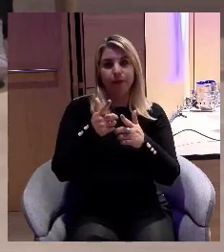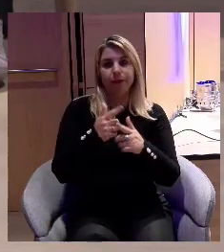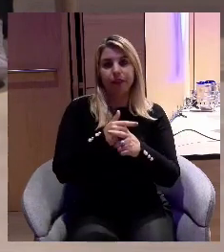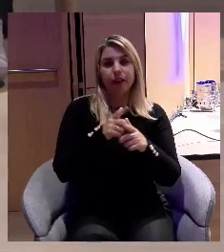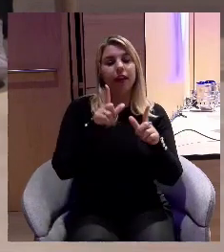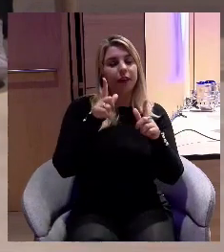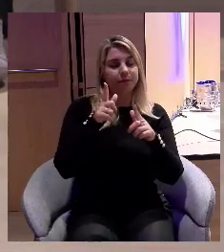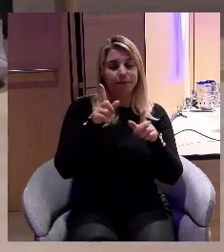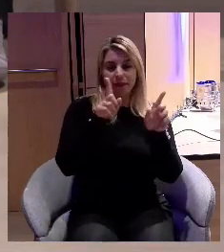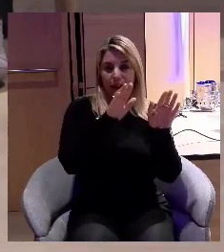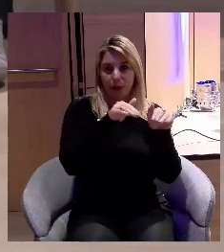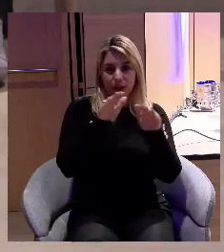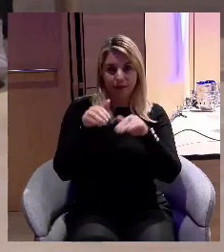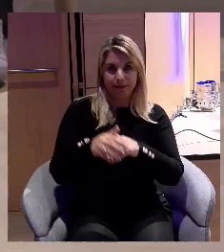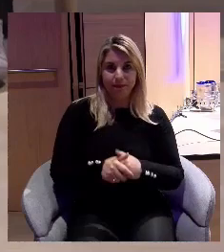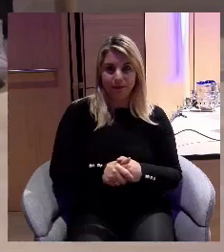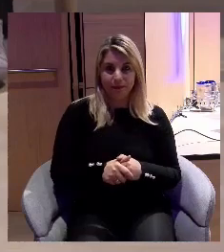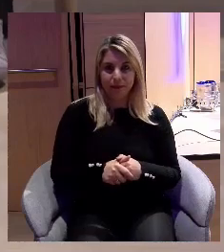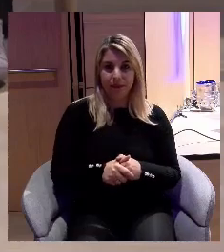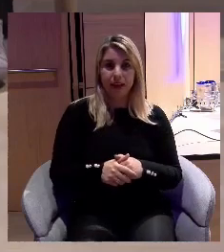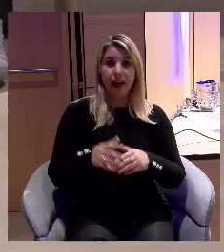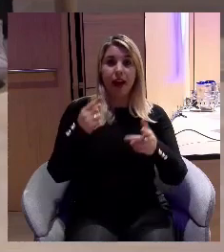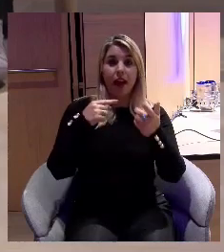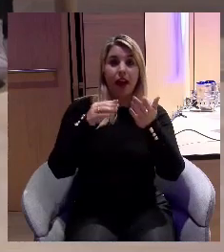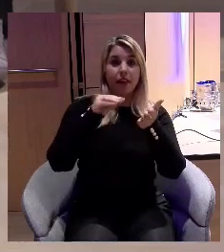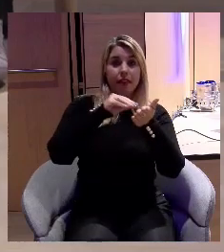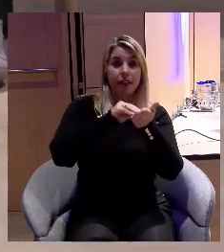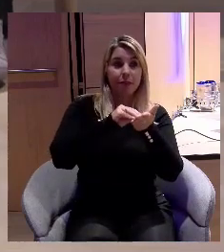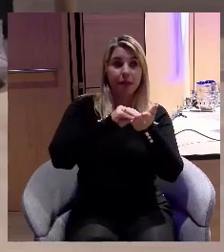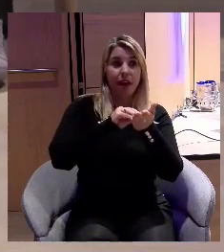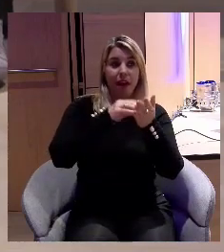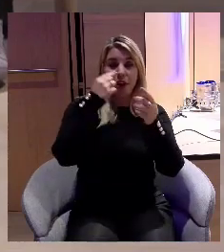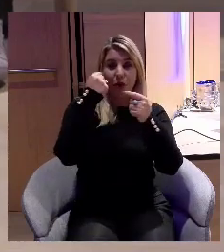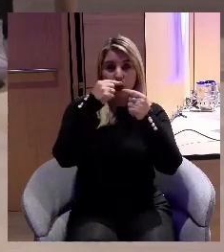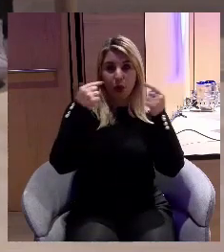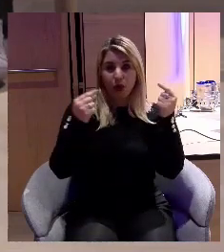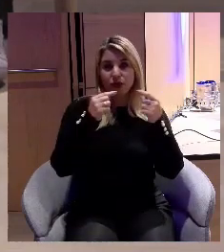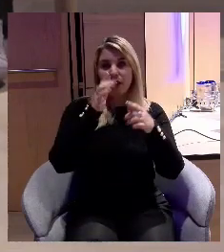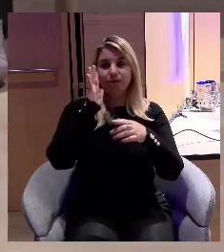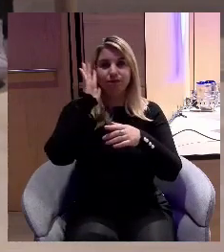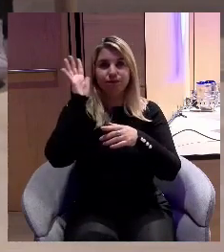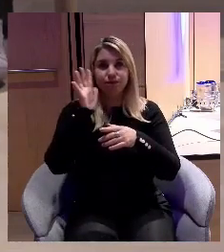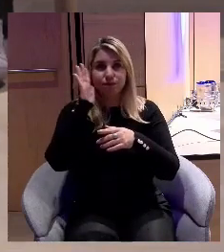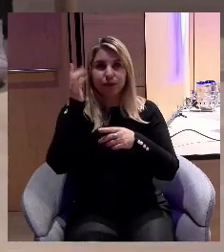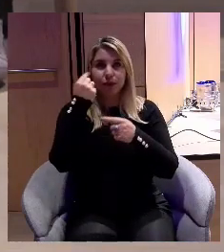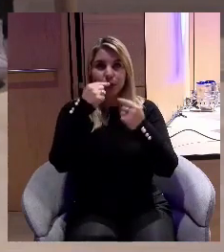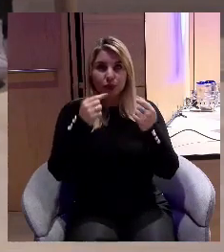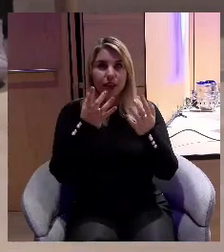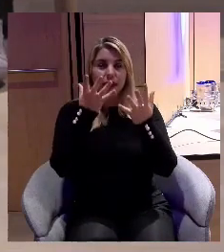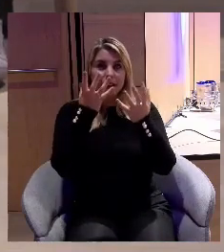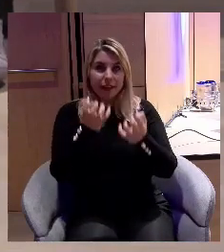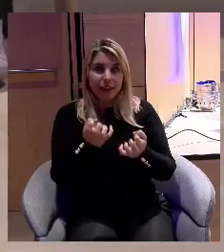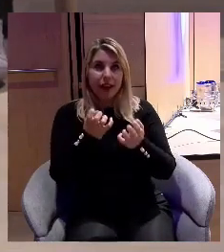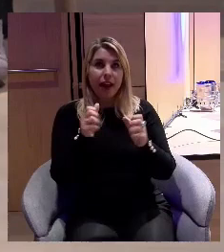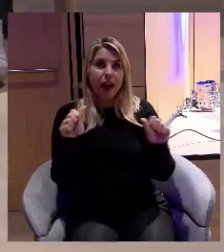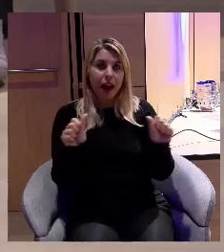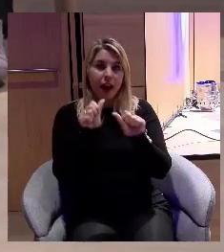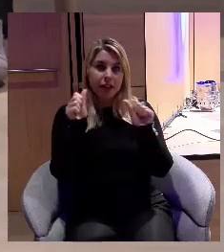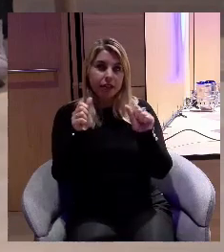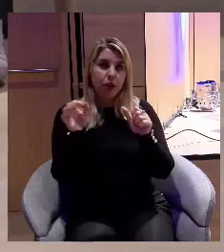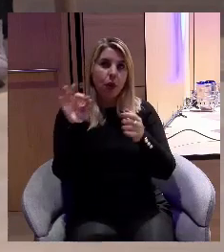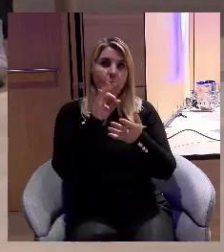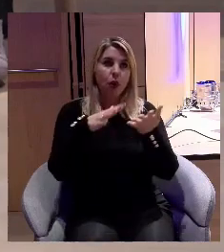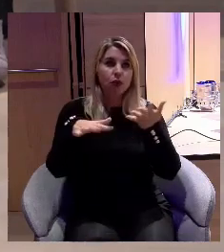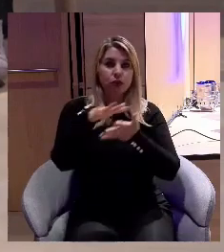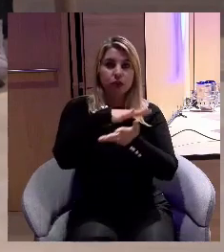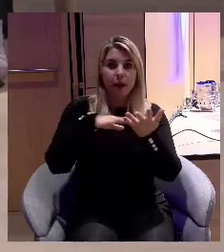creo que más allá de todas las fantasías que tenga de cosas que quiero hacer y que quiero que sucedan, la